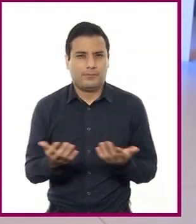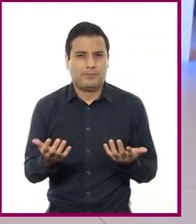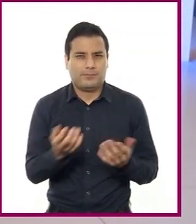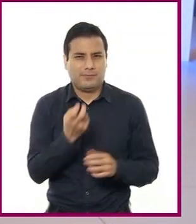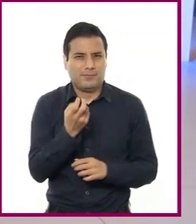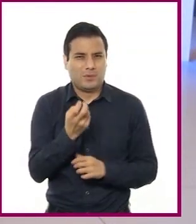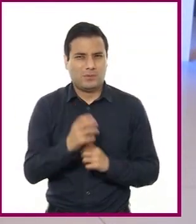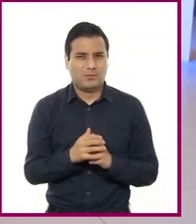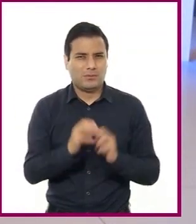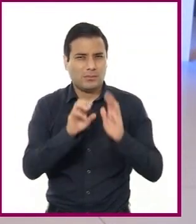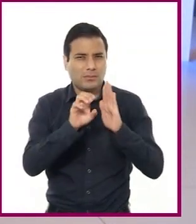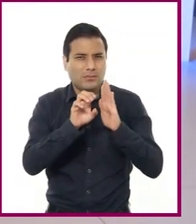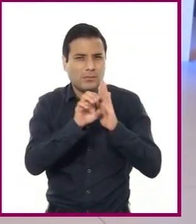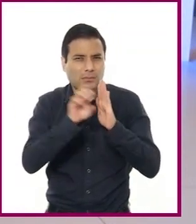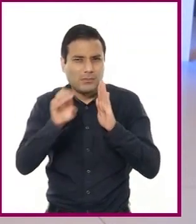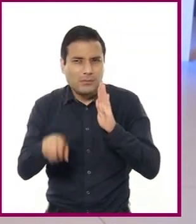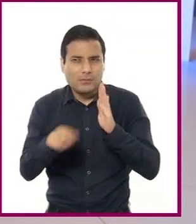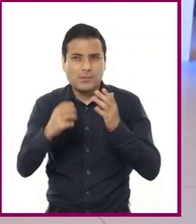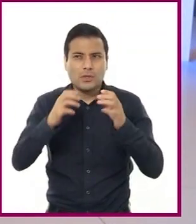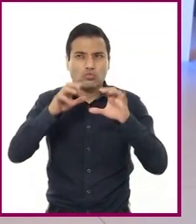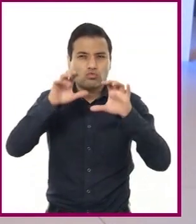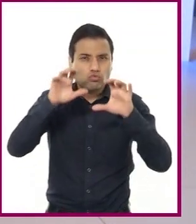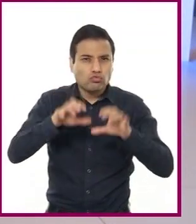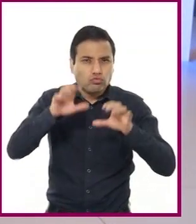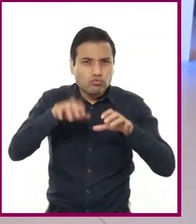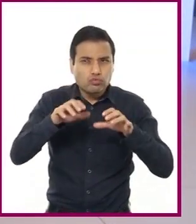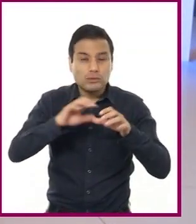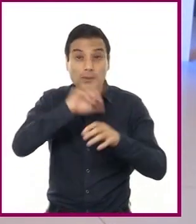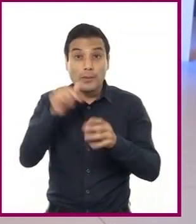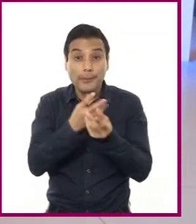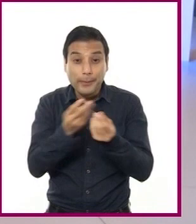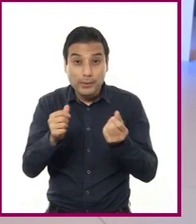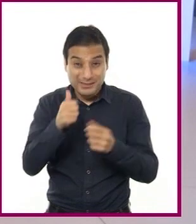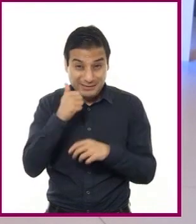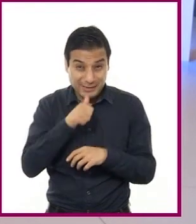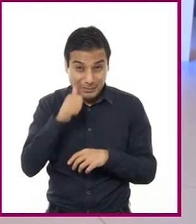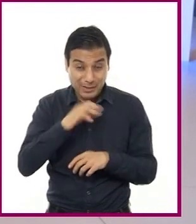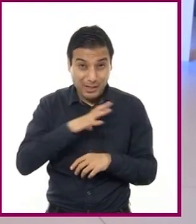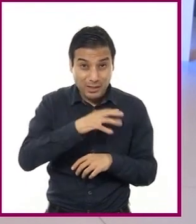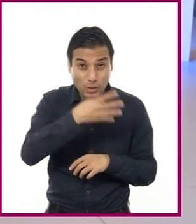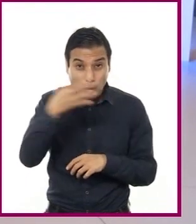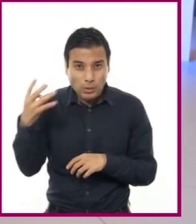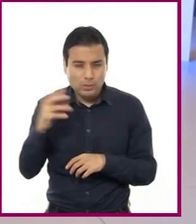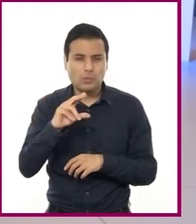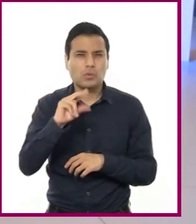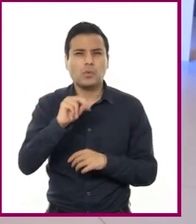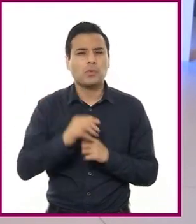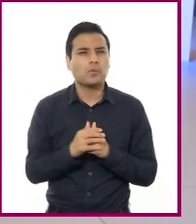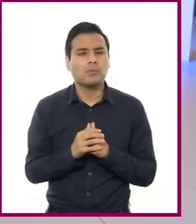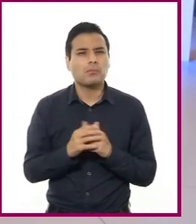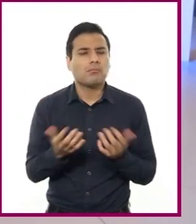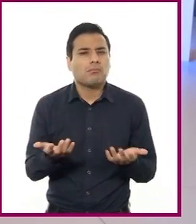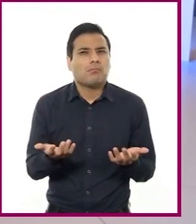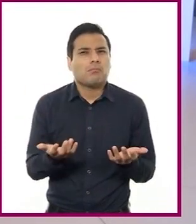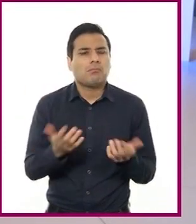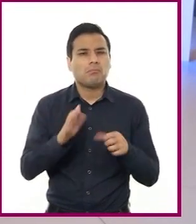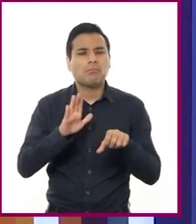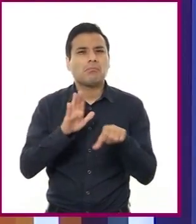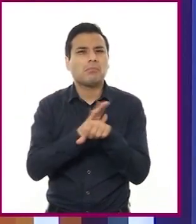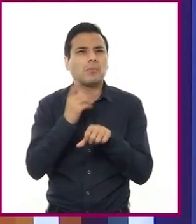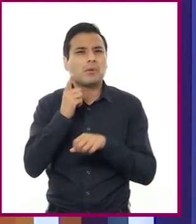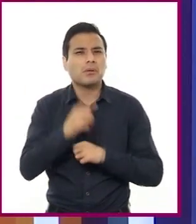no siempre que llueve y sale el sol se forma un arco iris. ¿Se deben cumplir otras condiciones para que se pueda